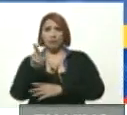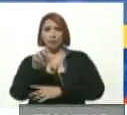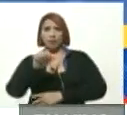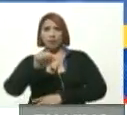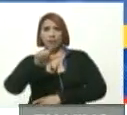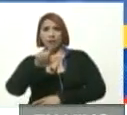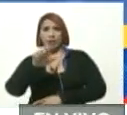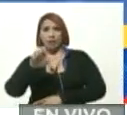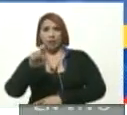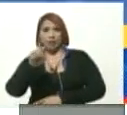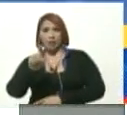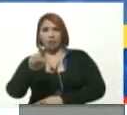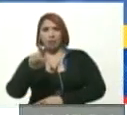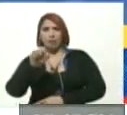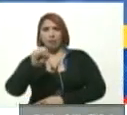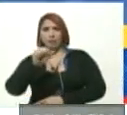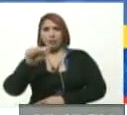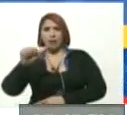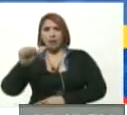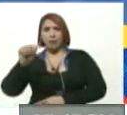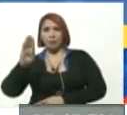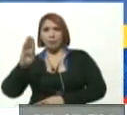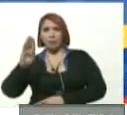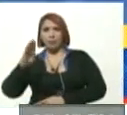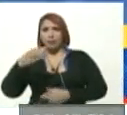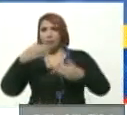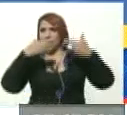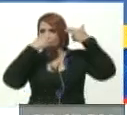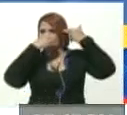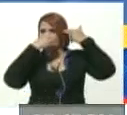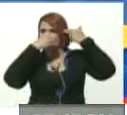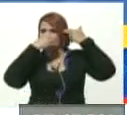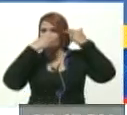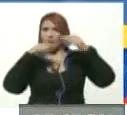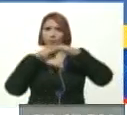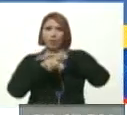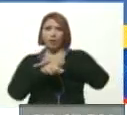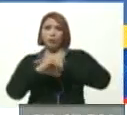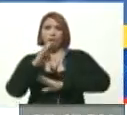Al-Assad fue secuestrado en Cabo Verde.